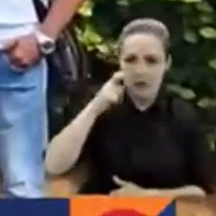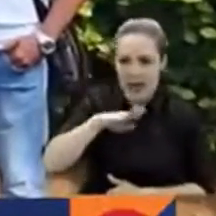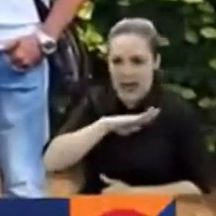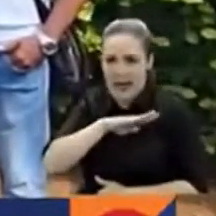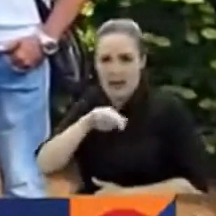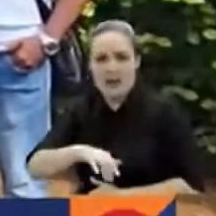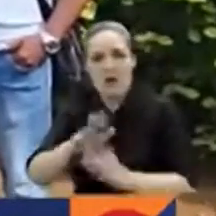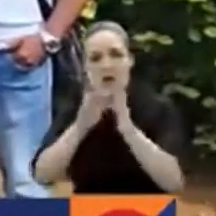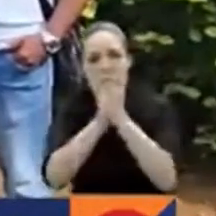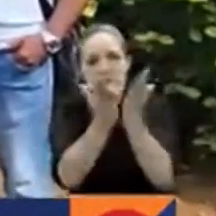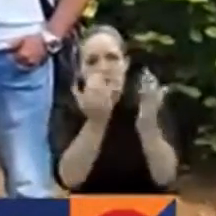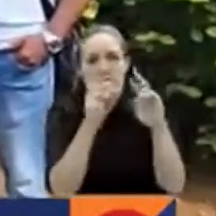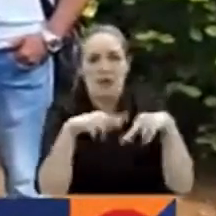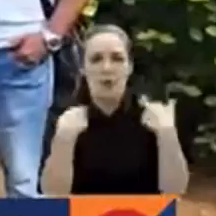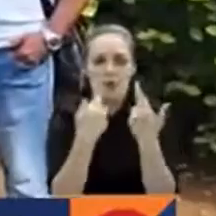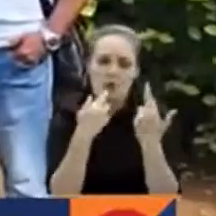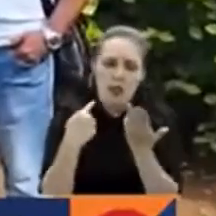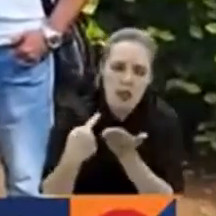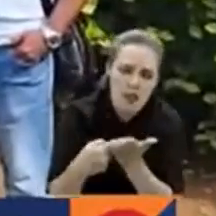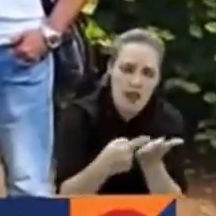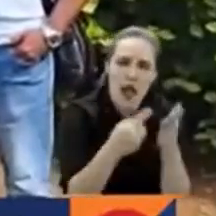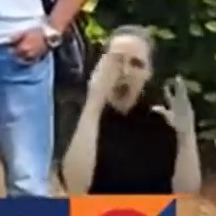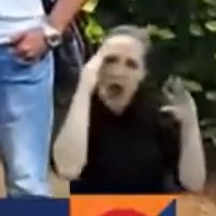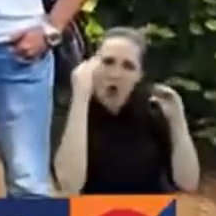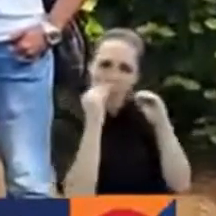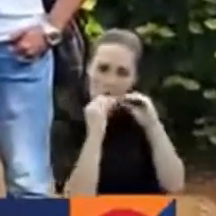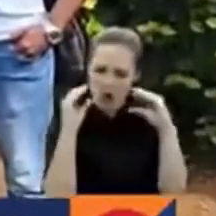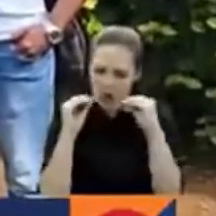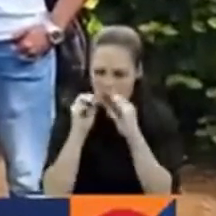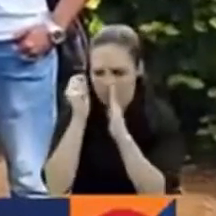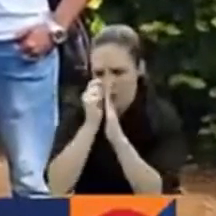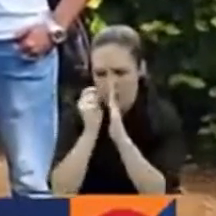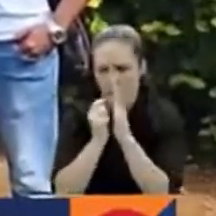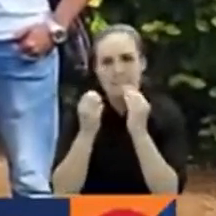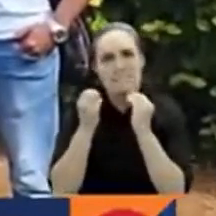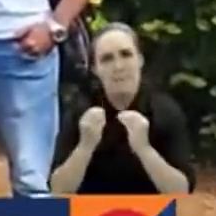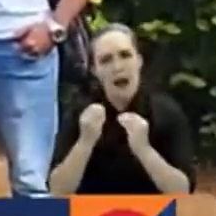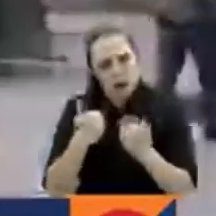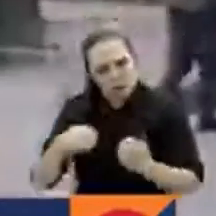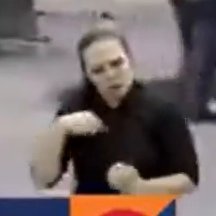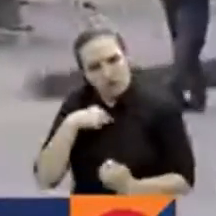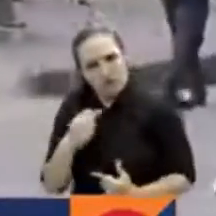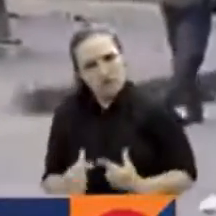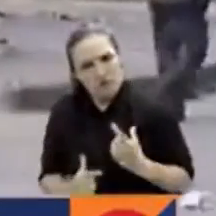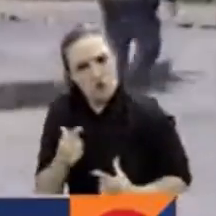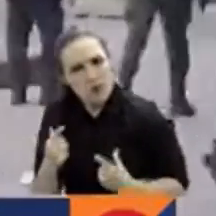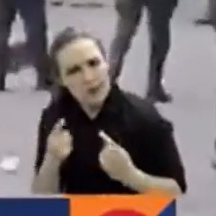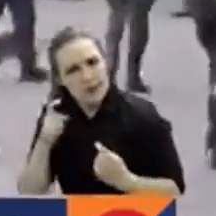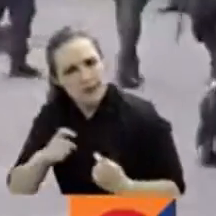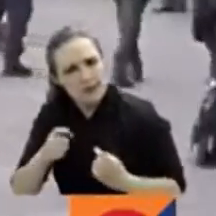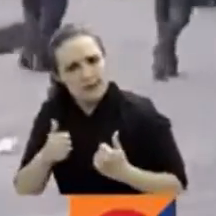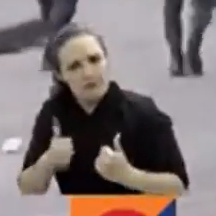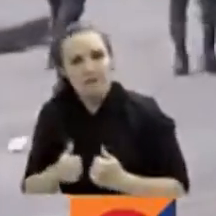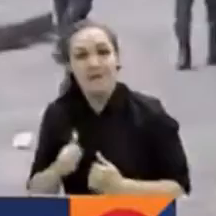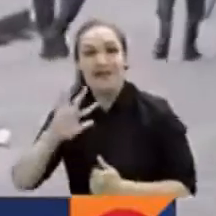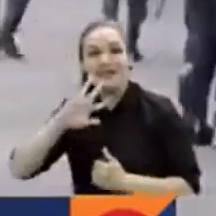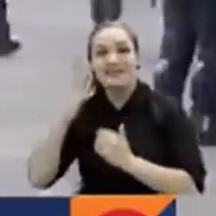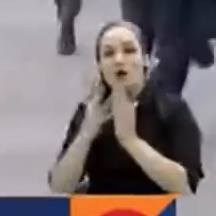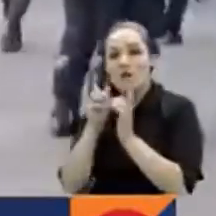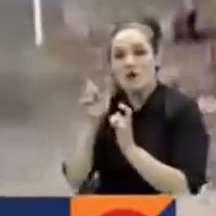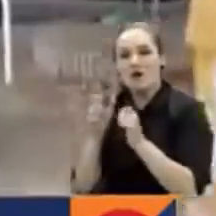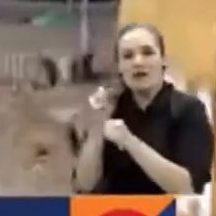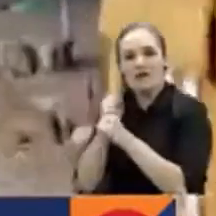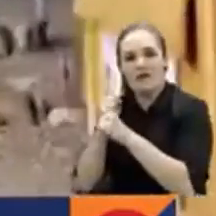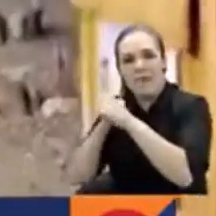podamos así unificar criterios en pro de esta lucha oportuna para nosotros. Son unos 5.000 mineros informales de